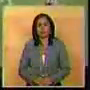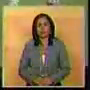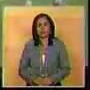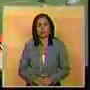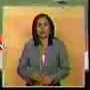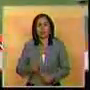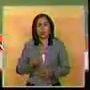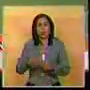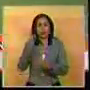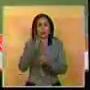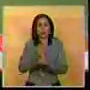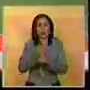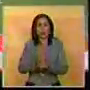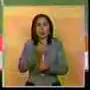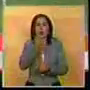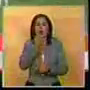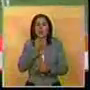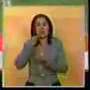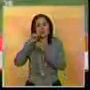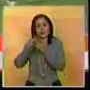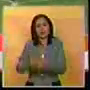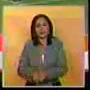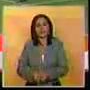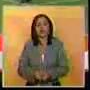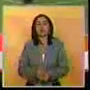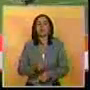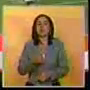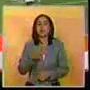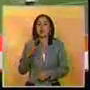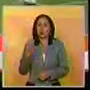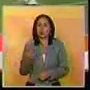En el otro choque del día, el Valencia cayó 3-2 en su